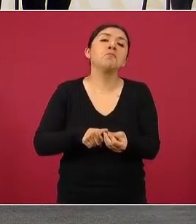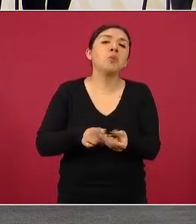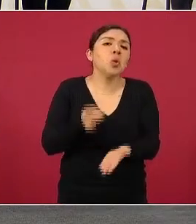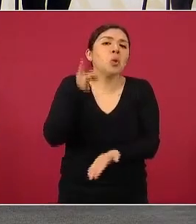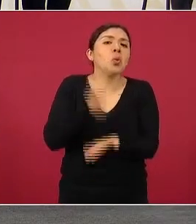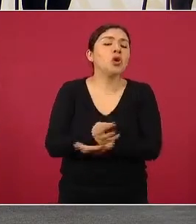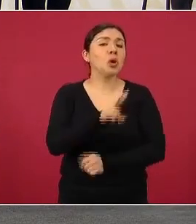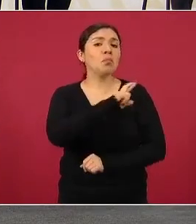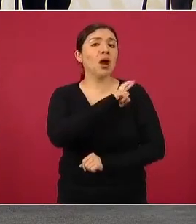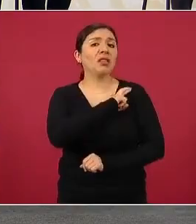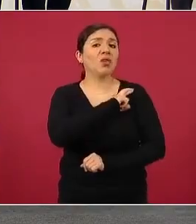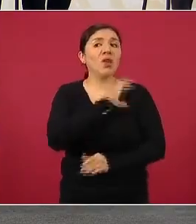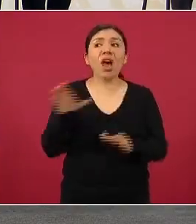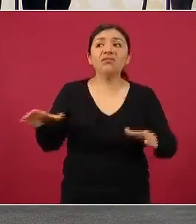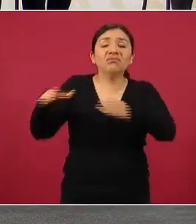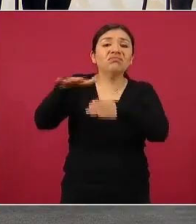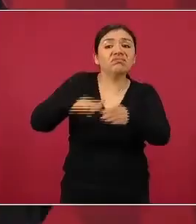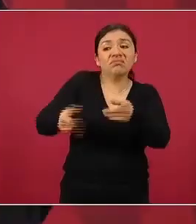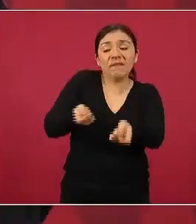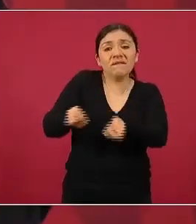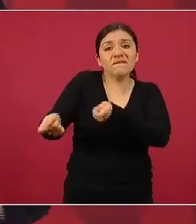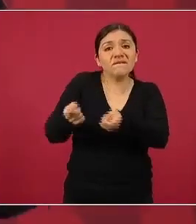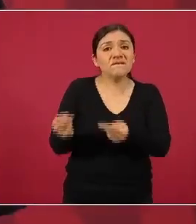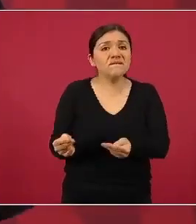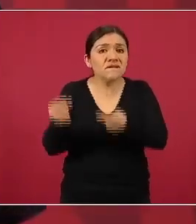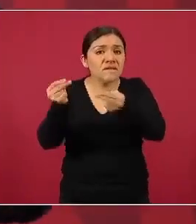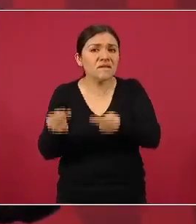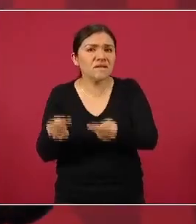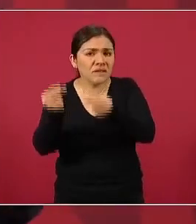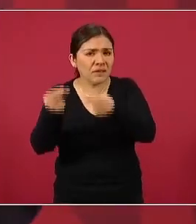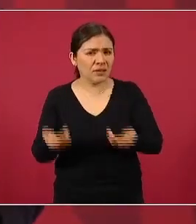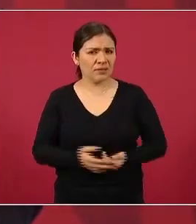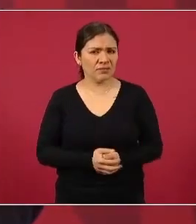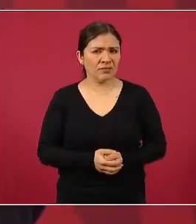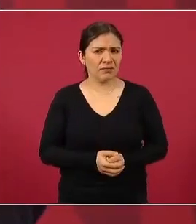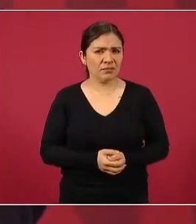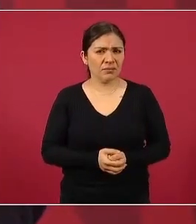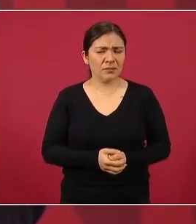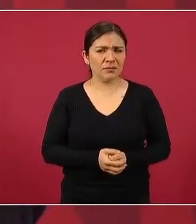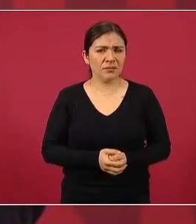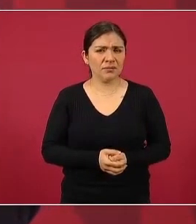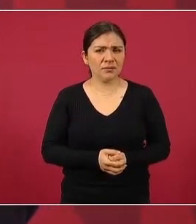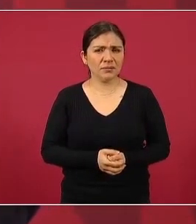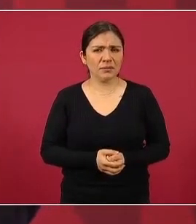solo el sector privado, que no interviniera